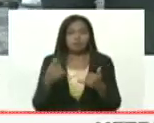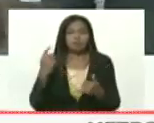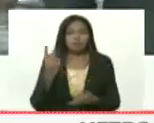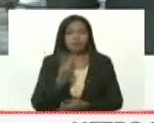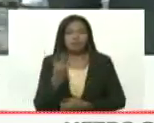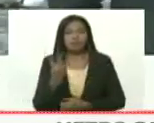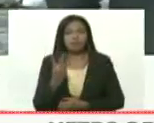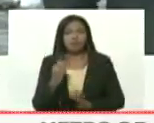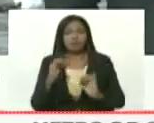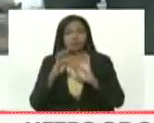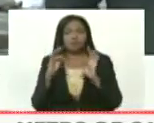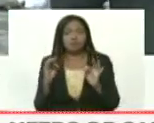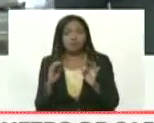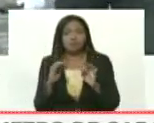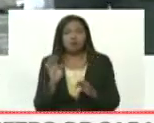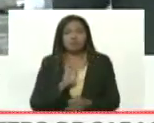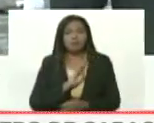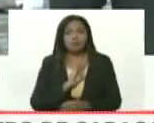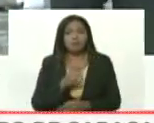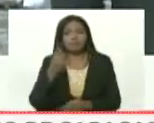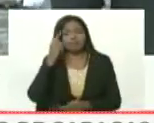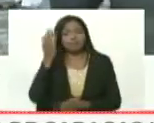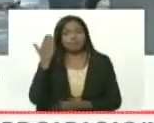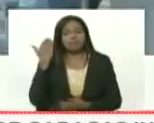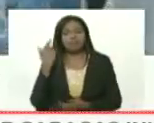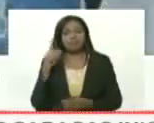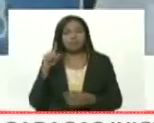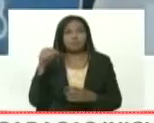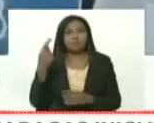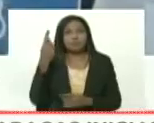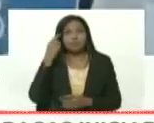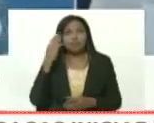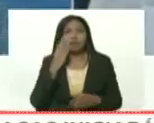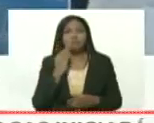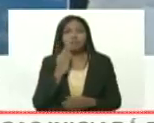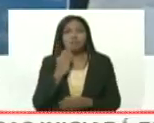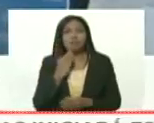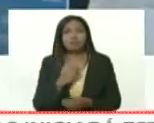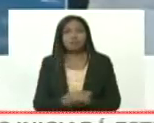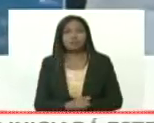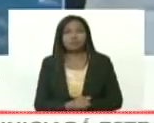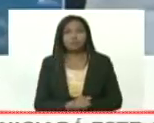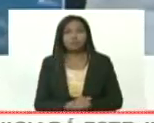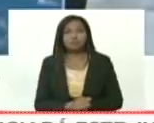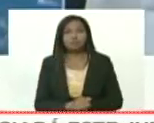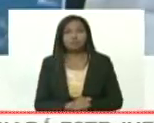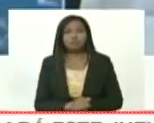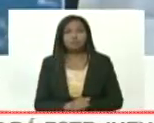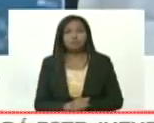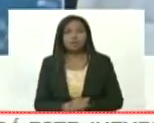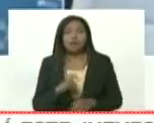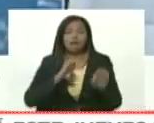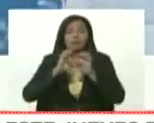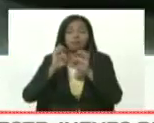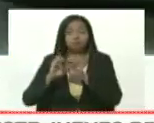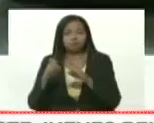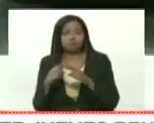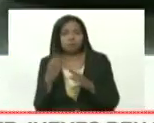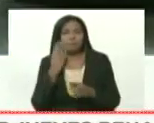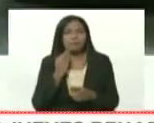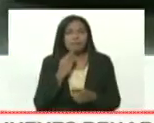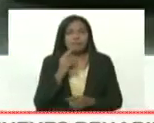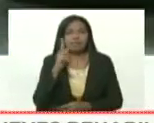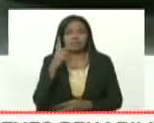partes. Una parte teórica, que es un día anterior, y al día siguiente hicimos la prueba experimental. Y la prueba experimental, en este caso, constó